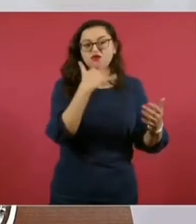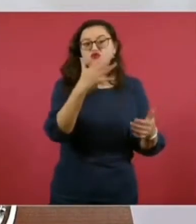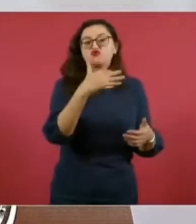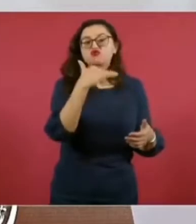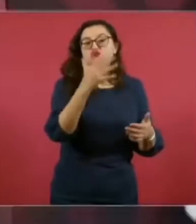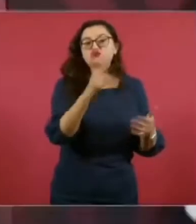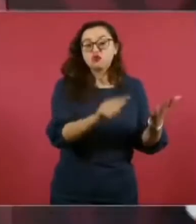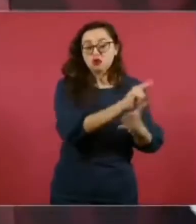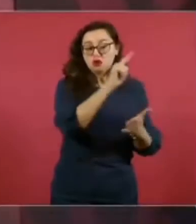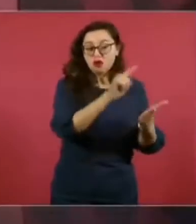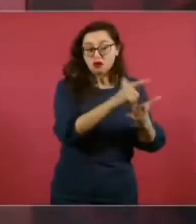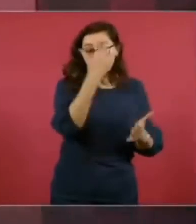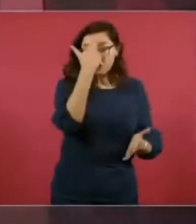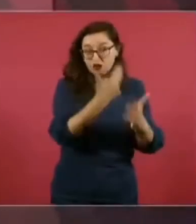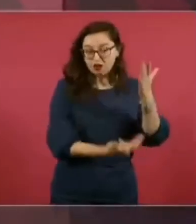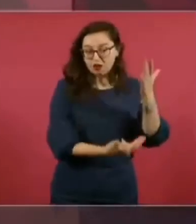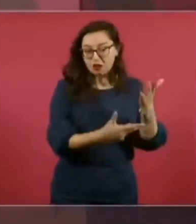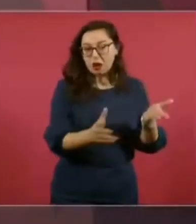Y así